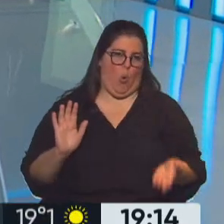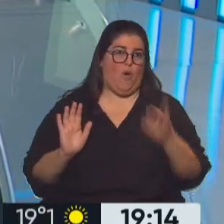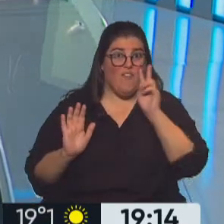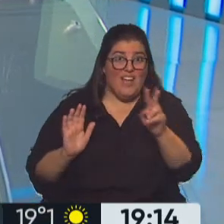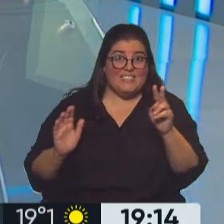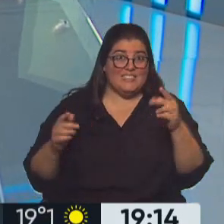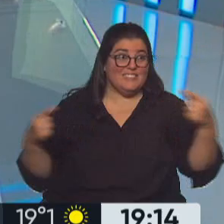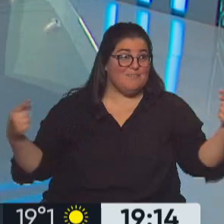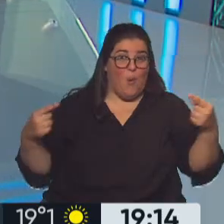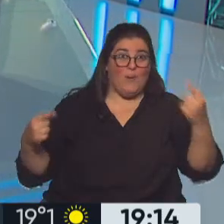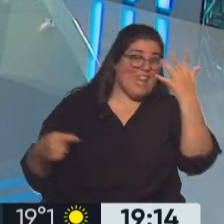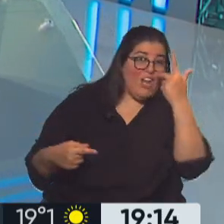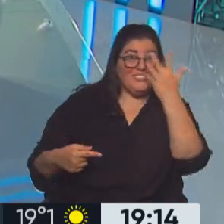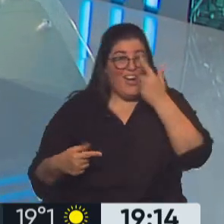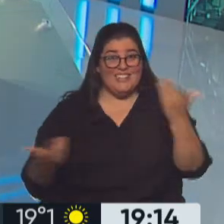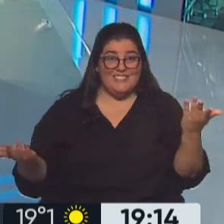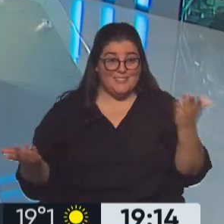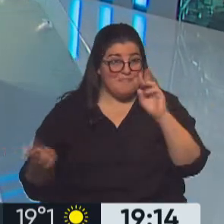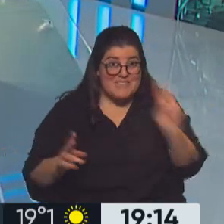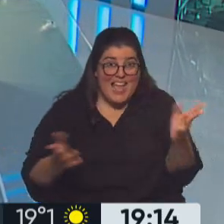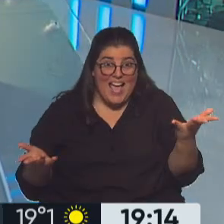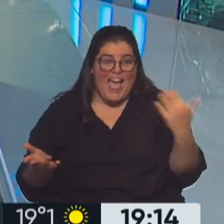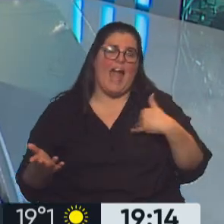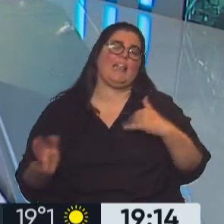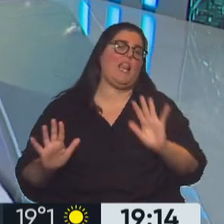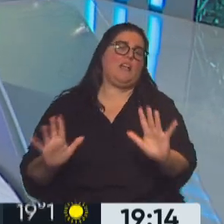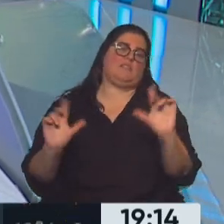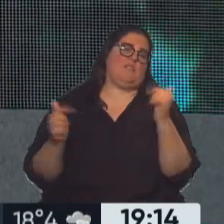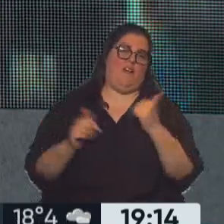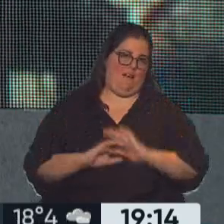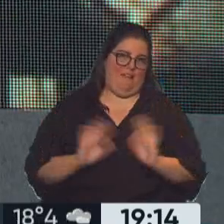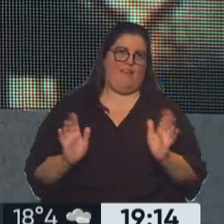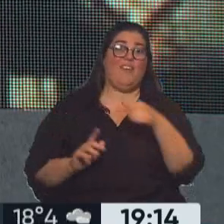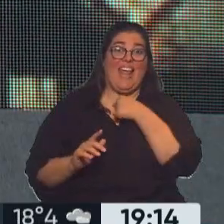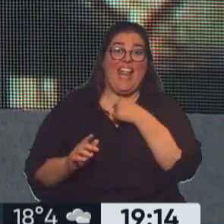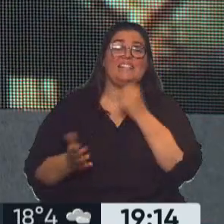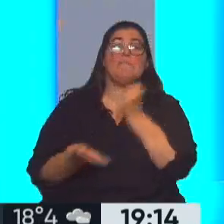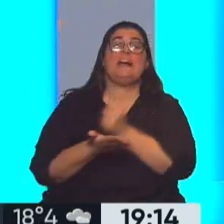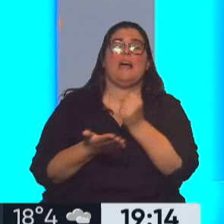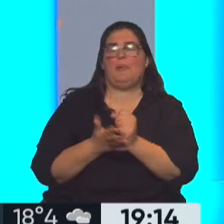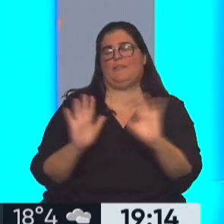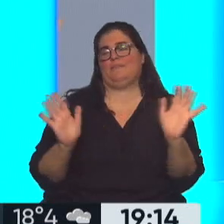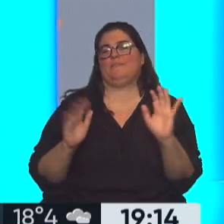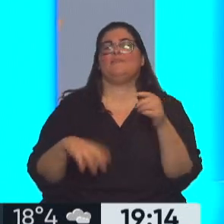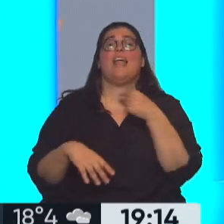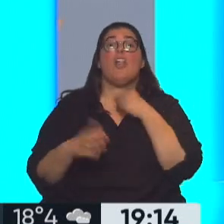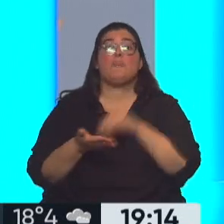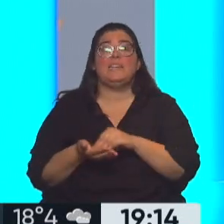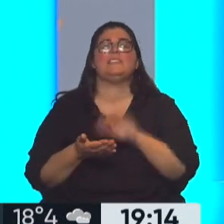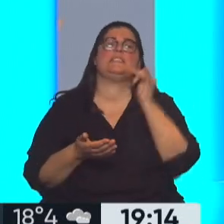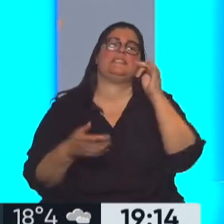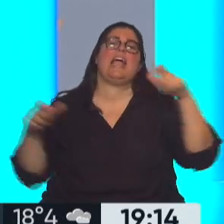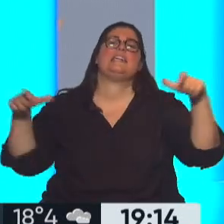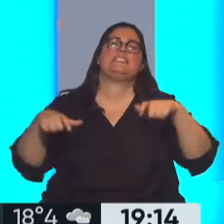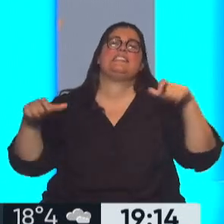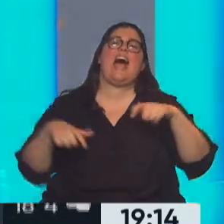ahí no no no esto es Argentina esto vos queres una pasaporte hay algo más Sí el quempes el quempes